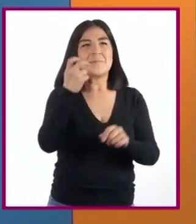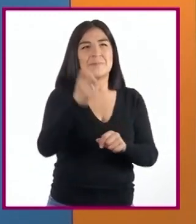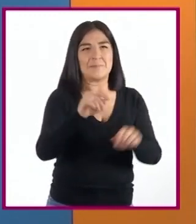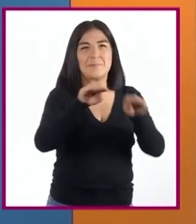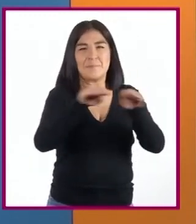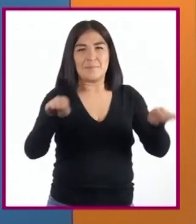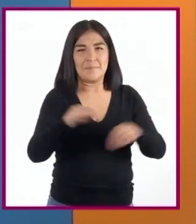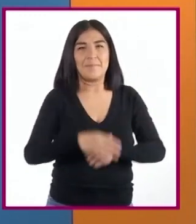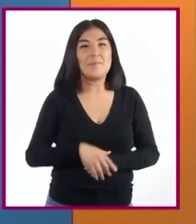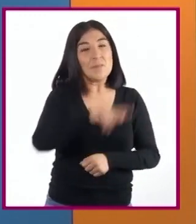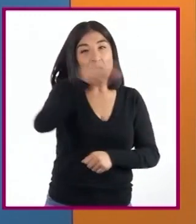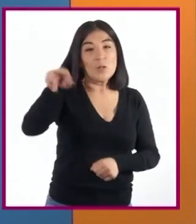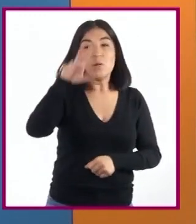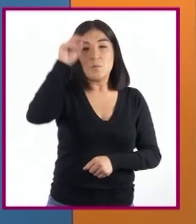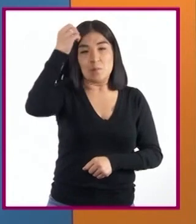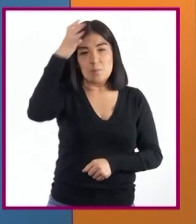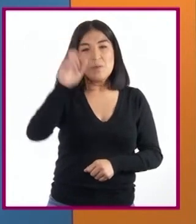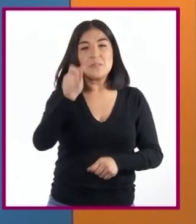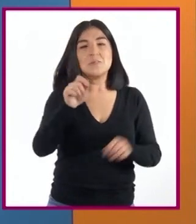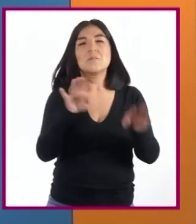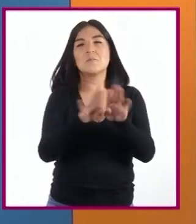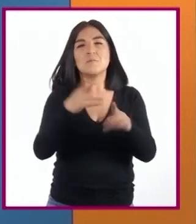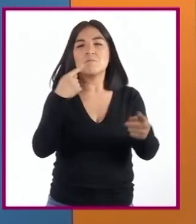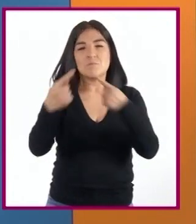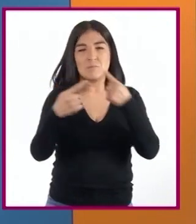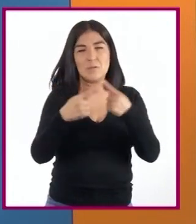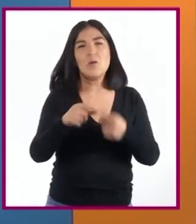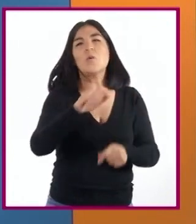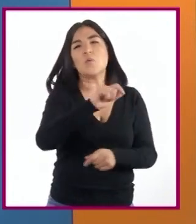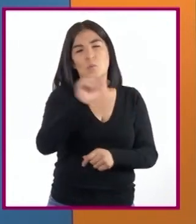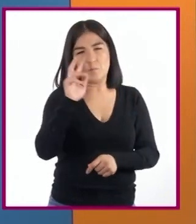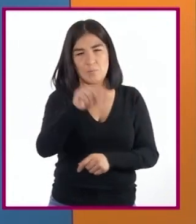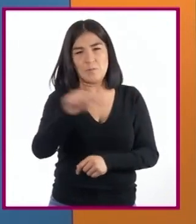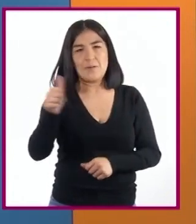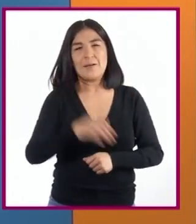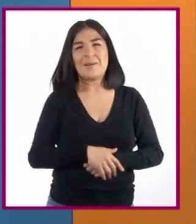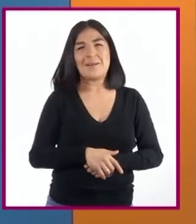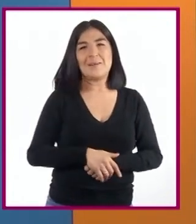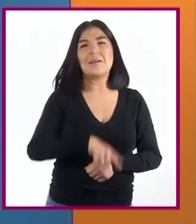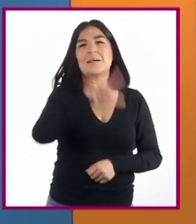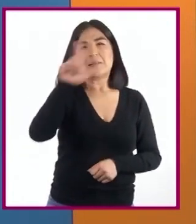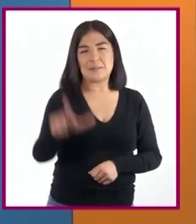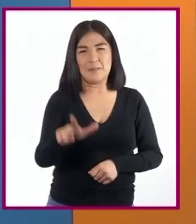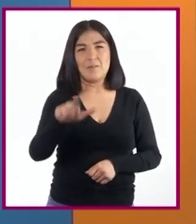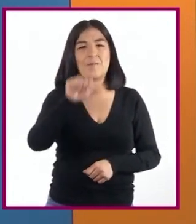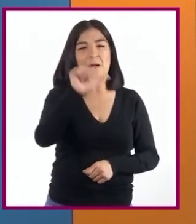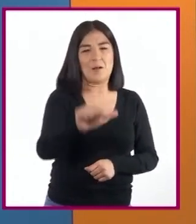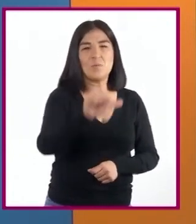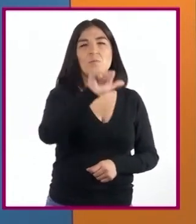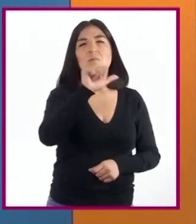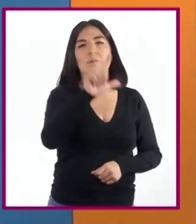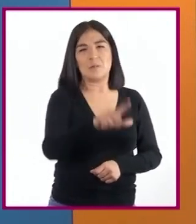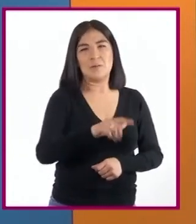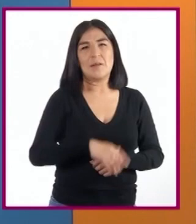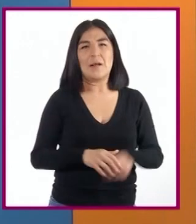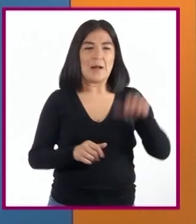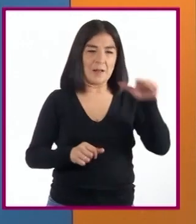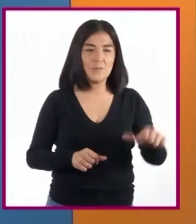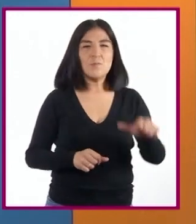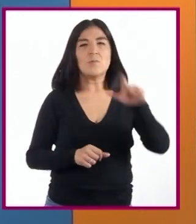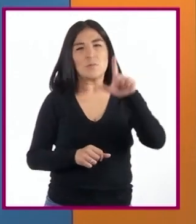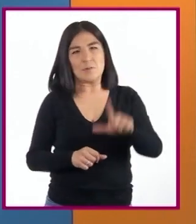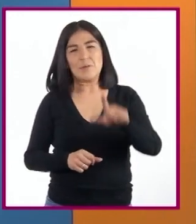No olvidemos que los criterios de congruencia son los siguientes: lado, ángulo, lado. Ángulo,